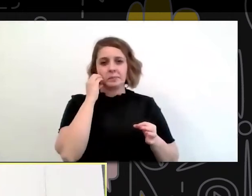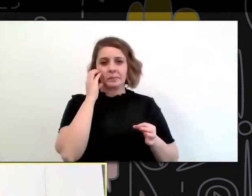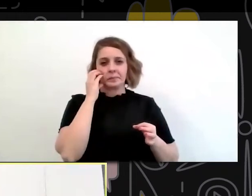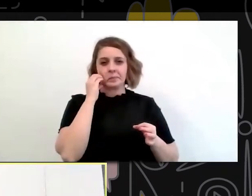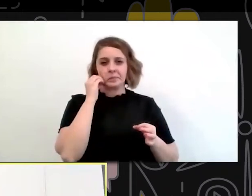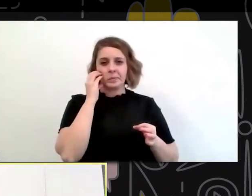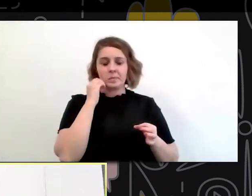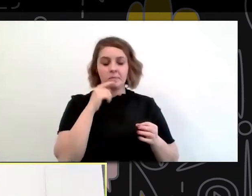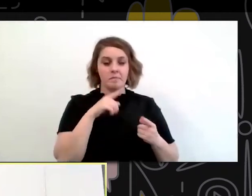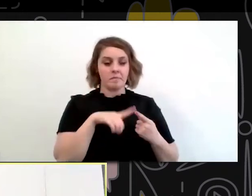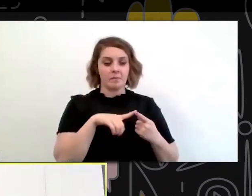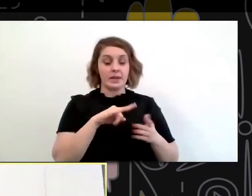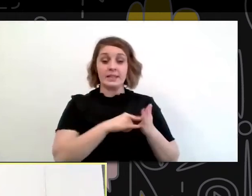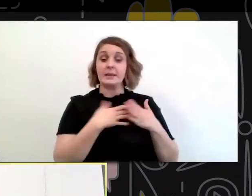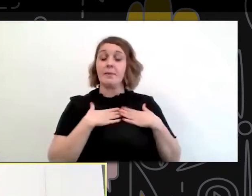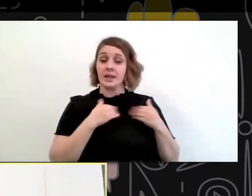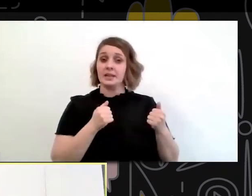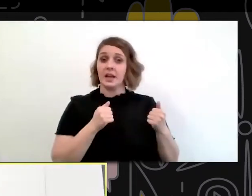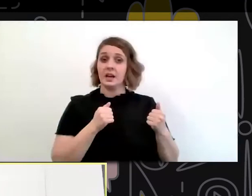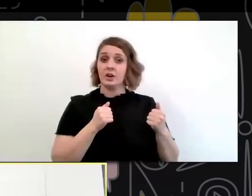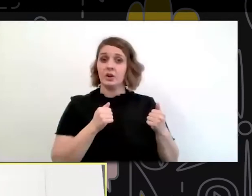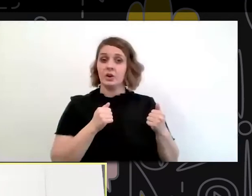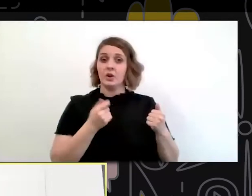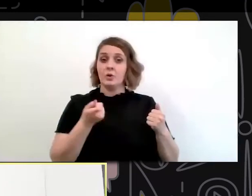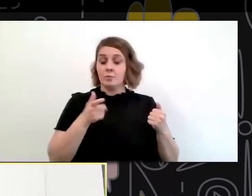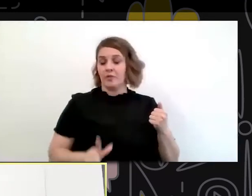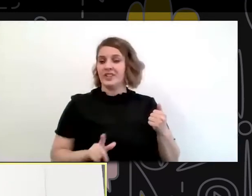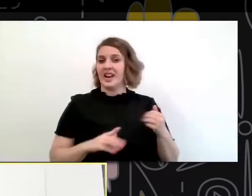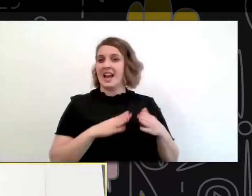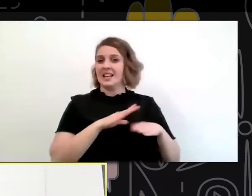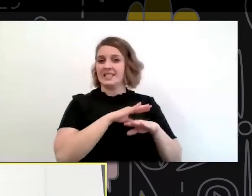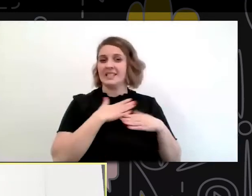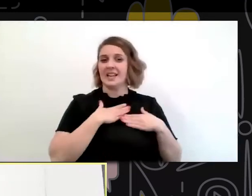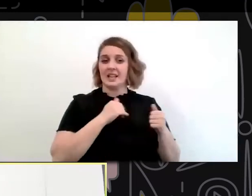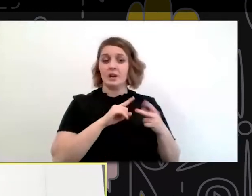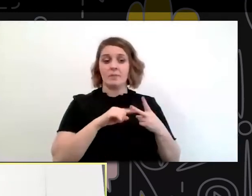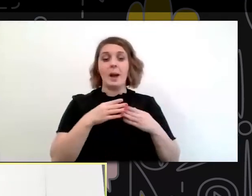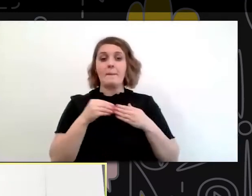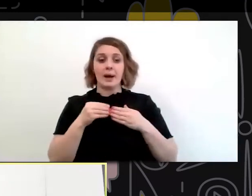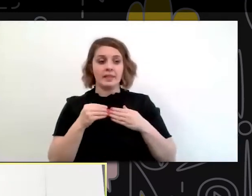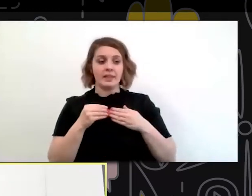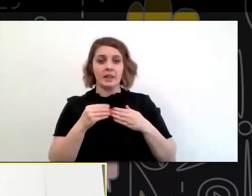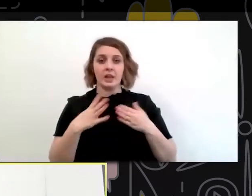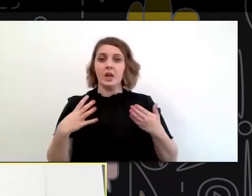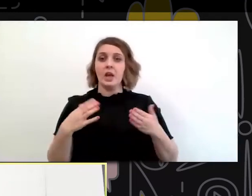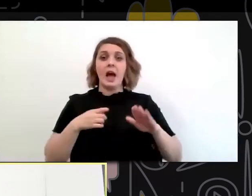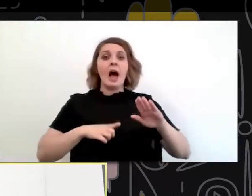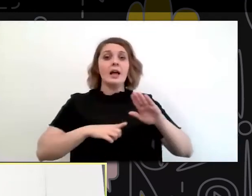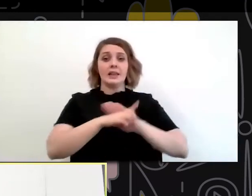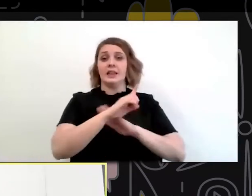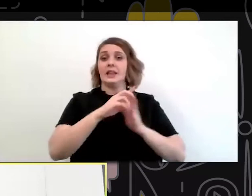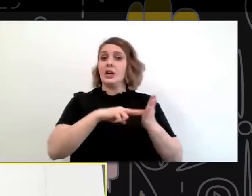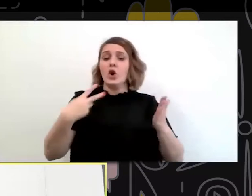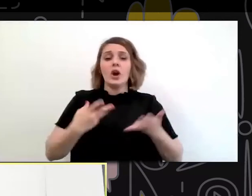alcance tanto del sistema sanitario, o sea, de los profesionales sanitarios, como de los pacientes, todo en cuanto a avances y tecnología. Y,